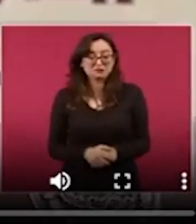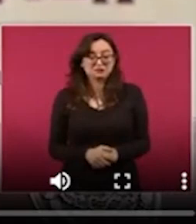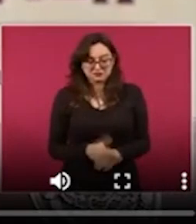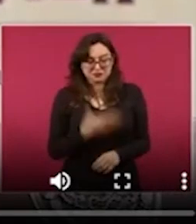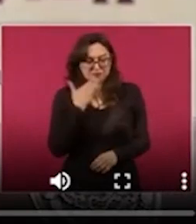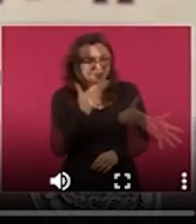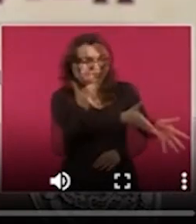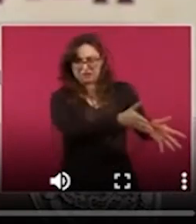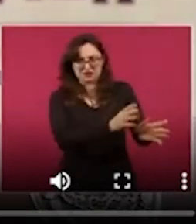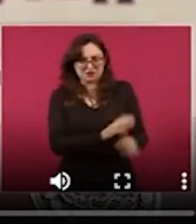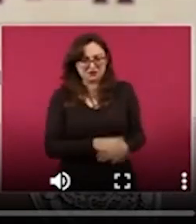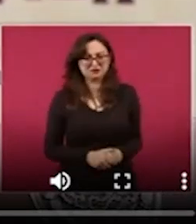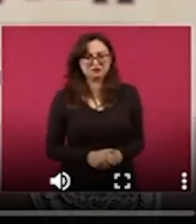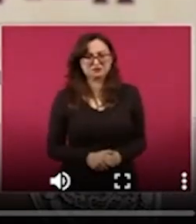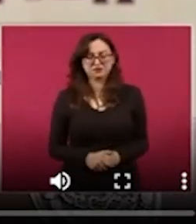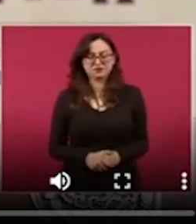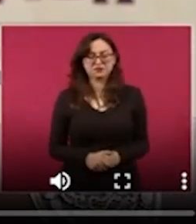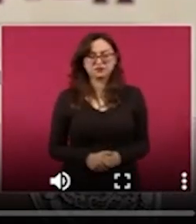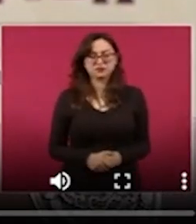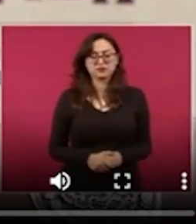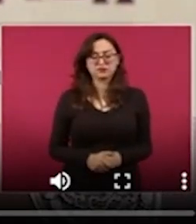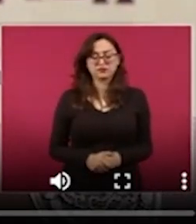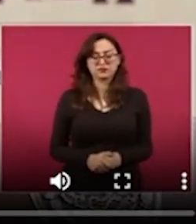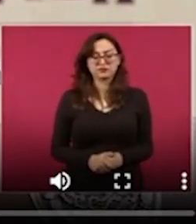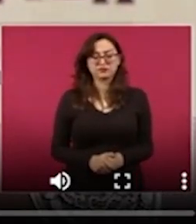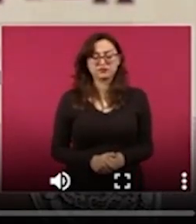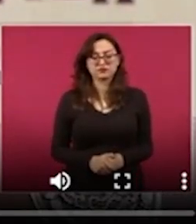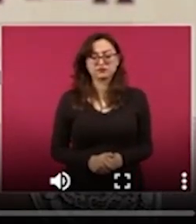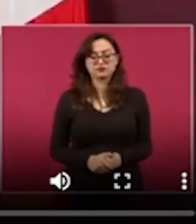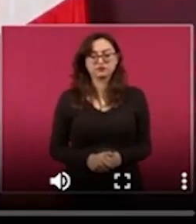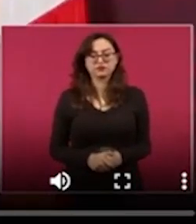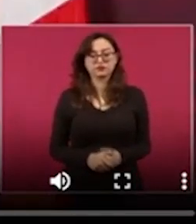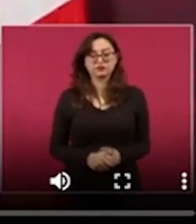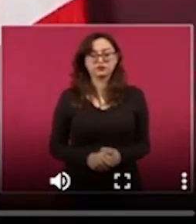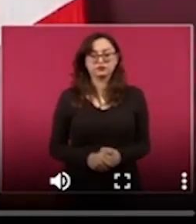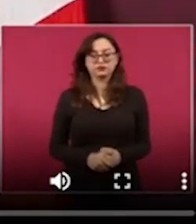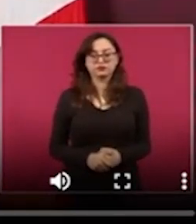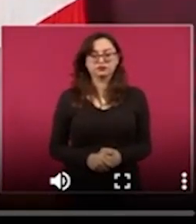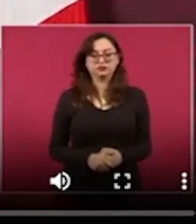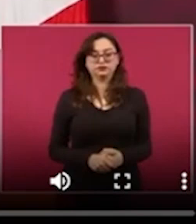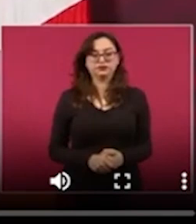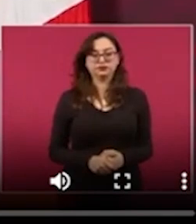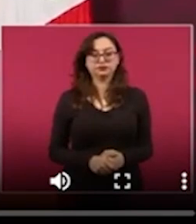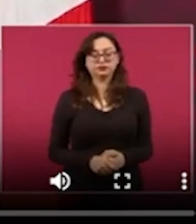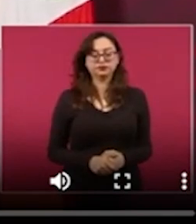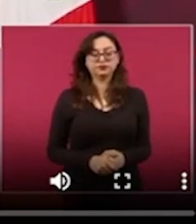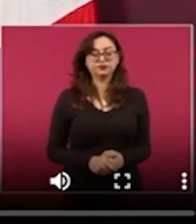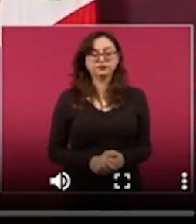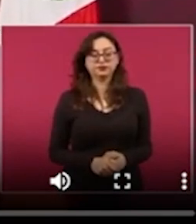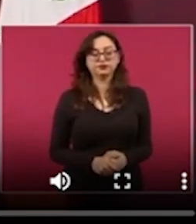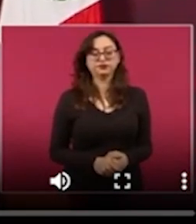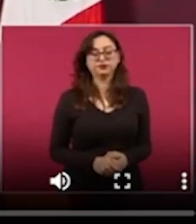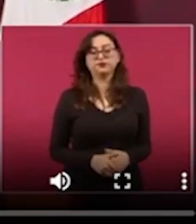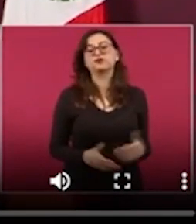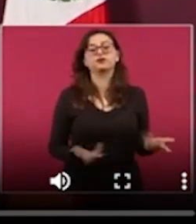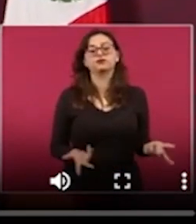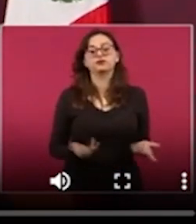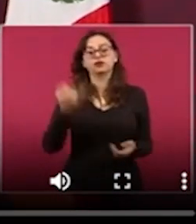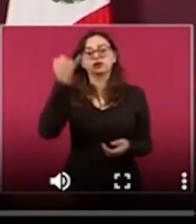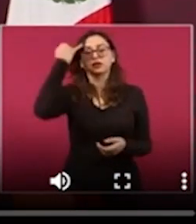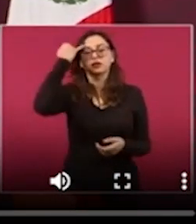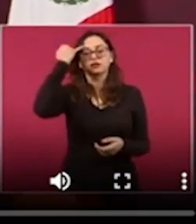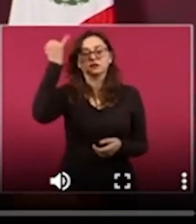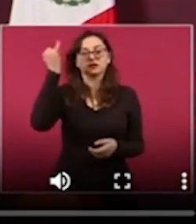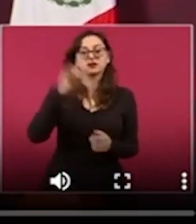¿Cuándo íbamos a saber de que el secretario de Seguridad